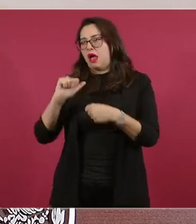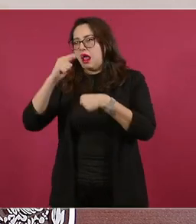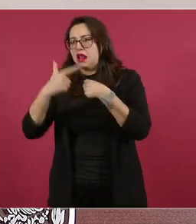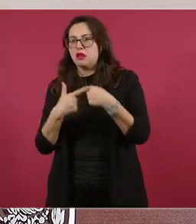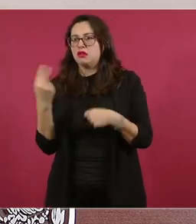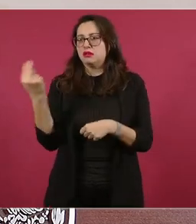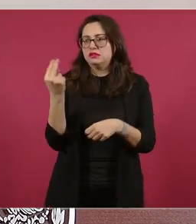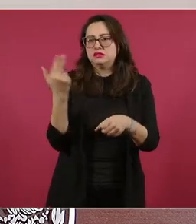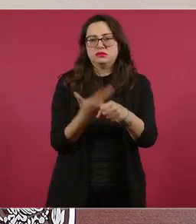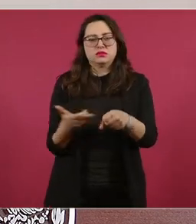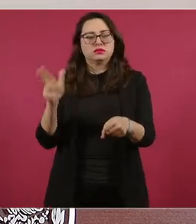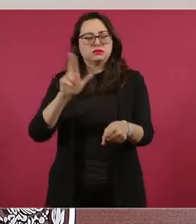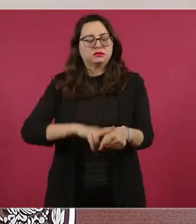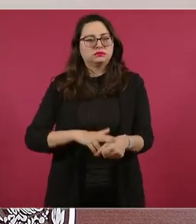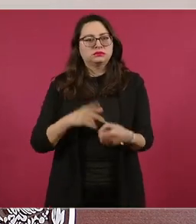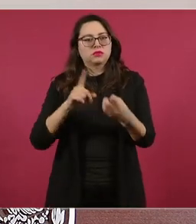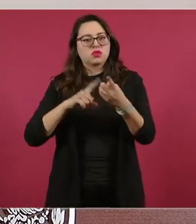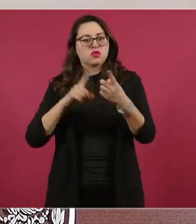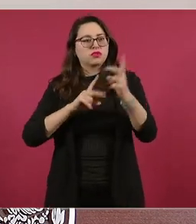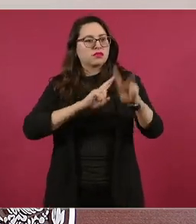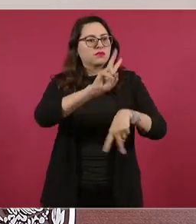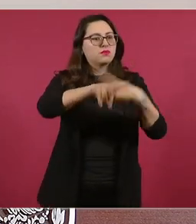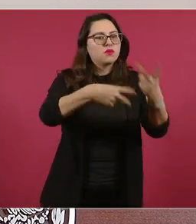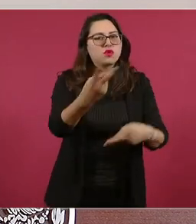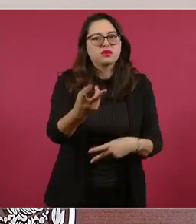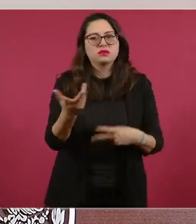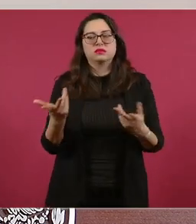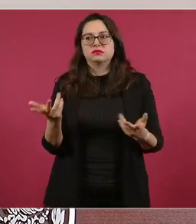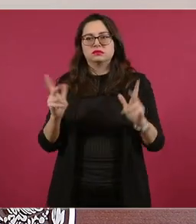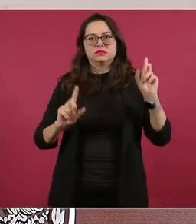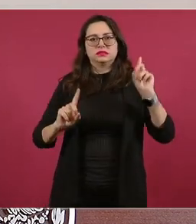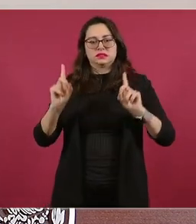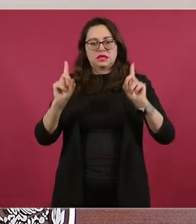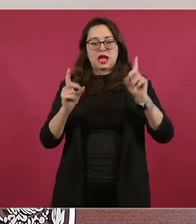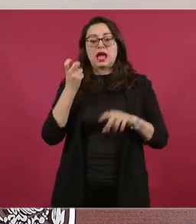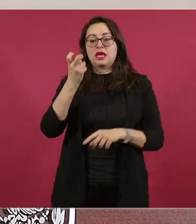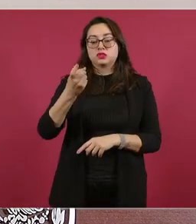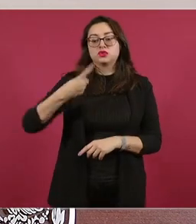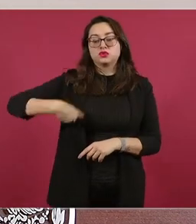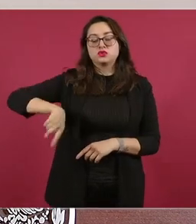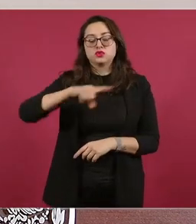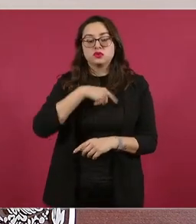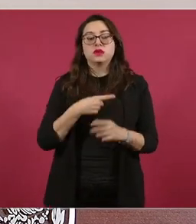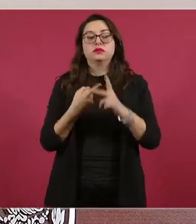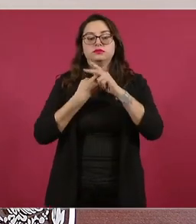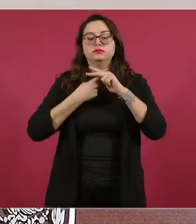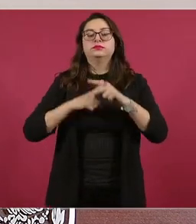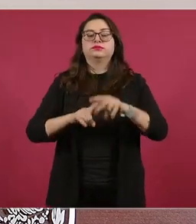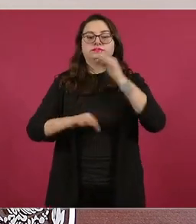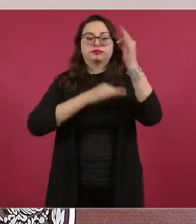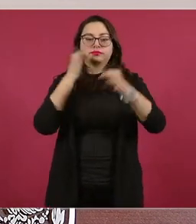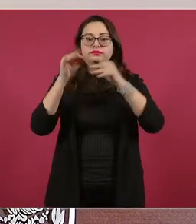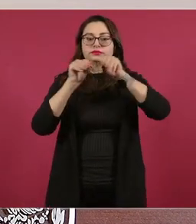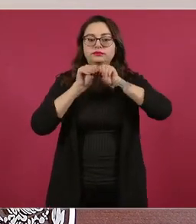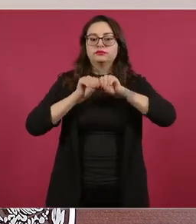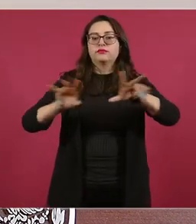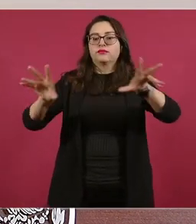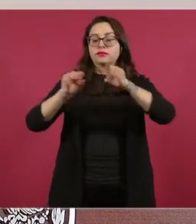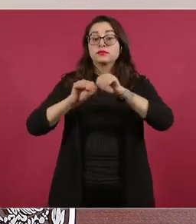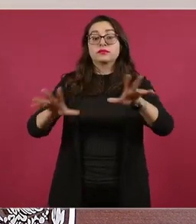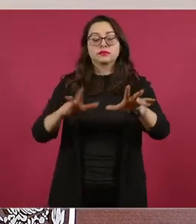una hospitalización. Y por eso, desde hace varios meses, iniciamos un registro, tanto en línea